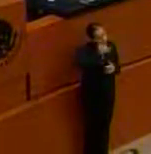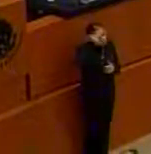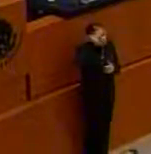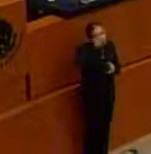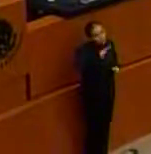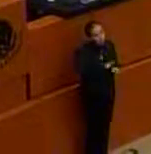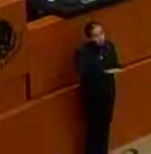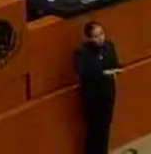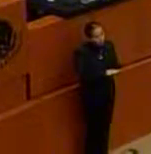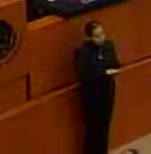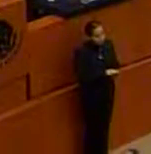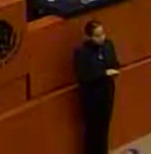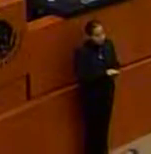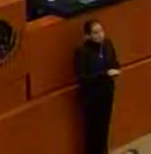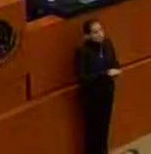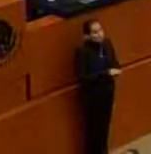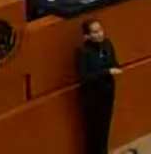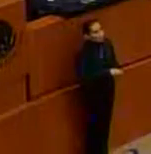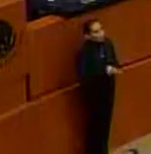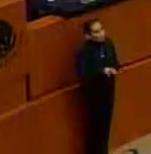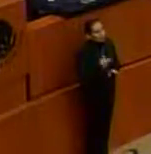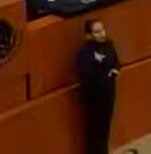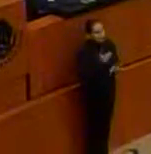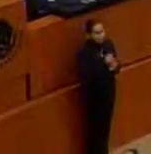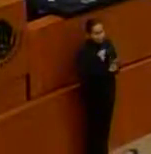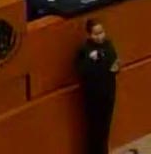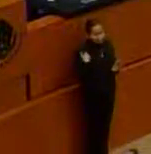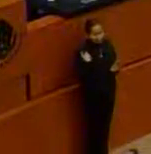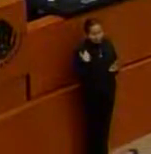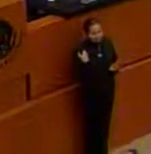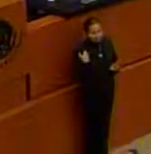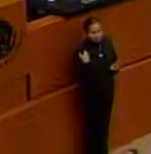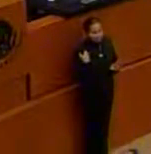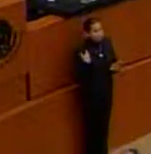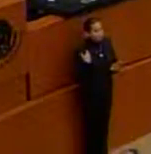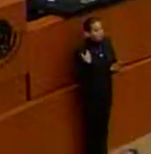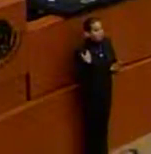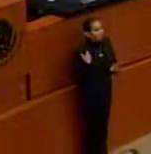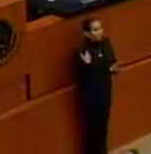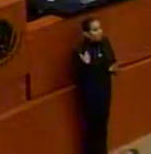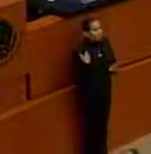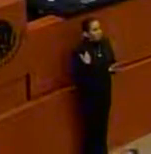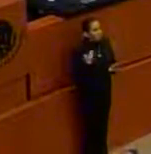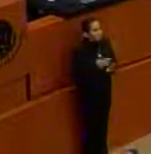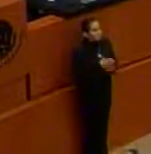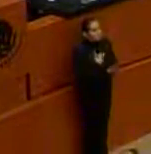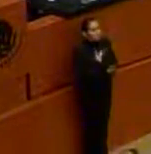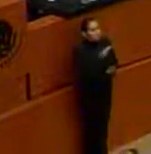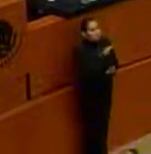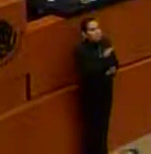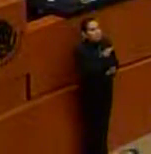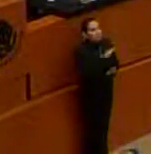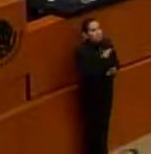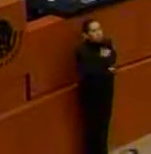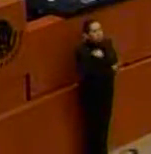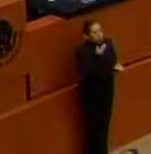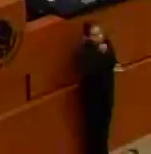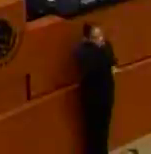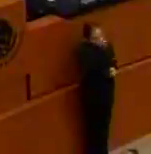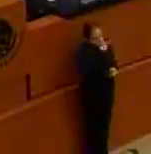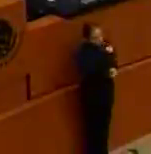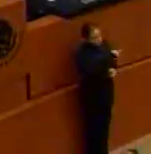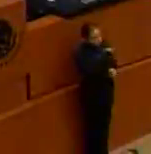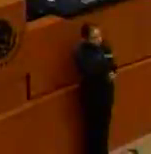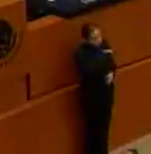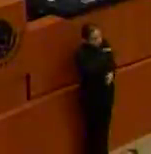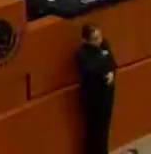se ha tenido en la India, y no fue sino hasta muy recientemente que me enteré de que tenía yo que comentar